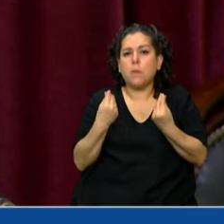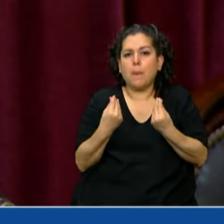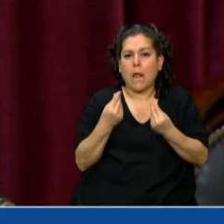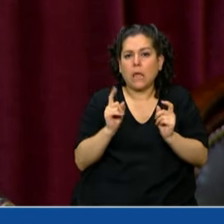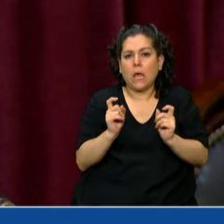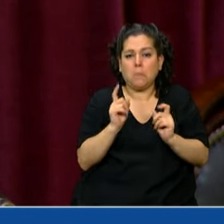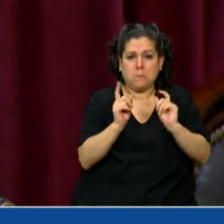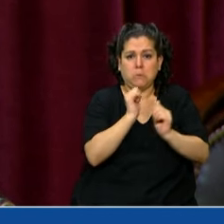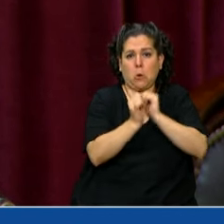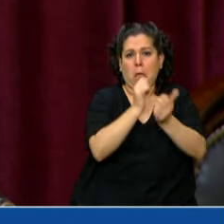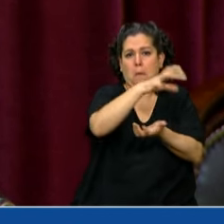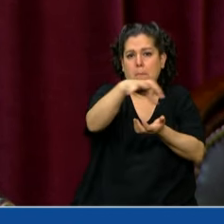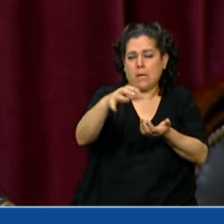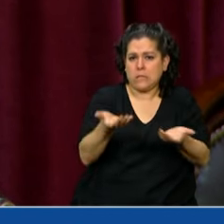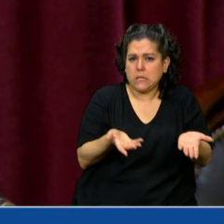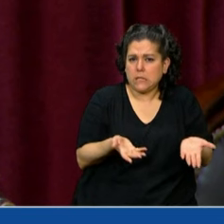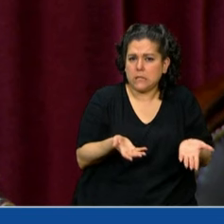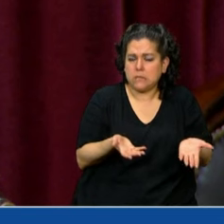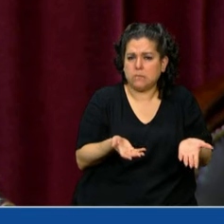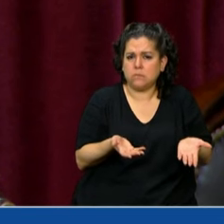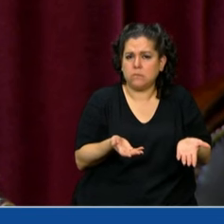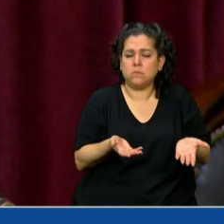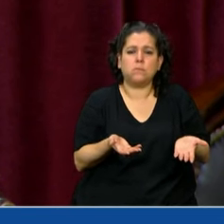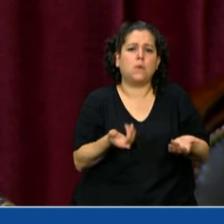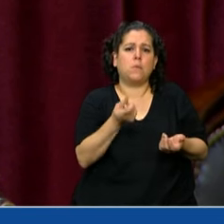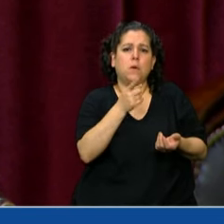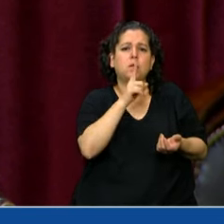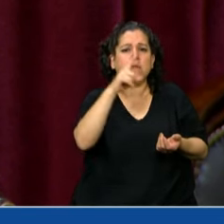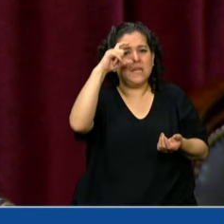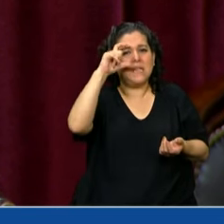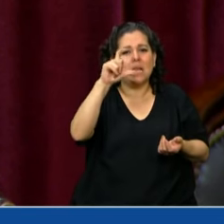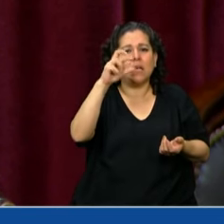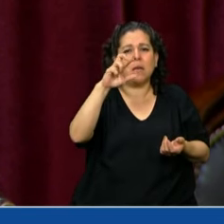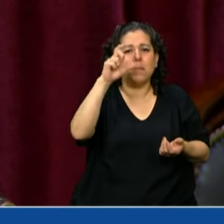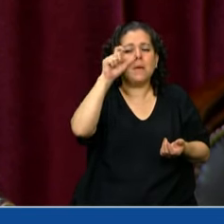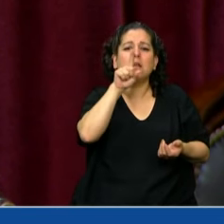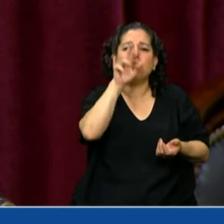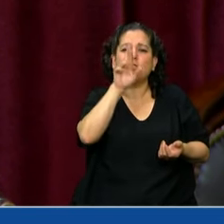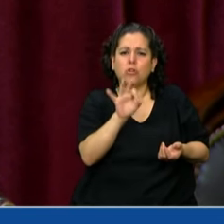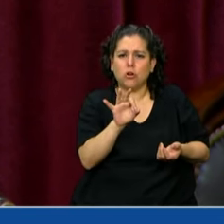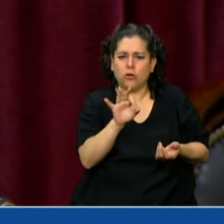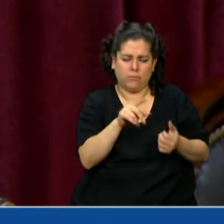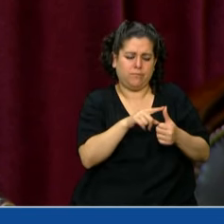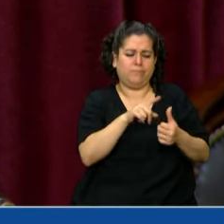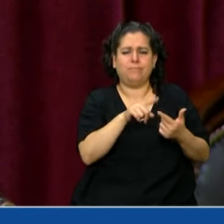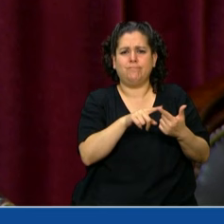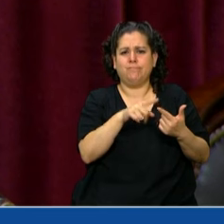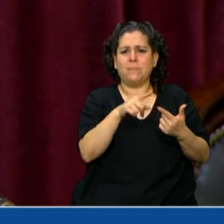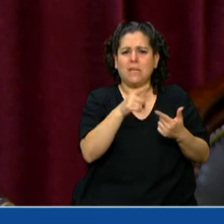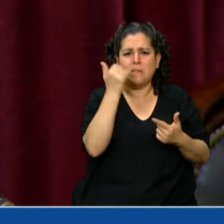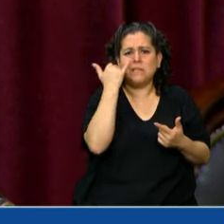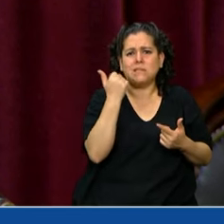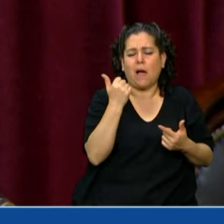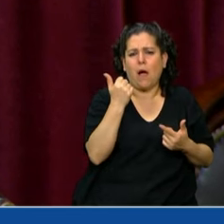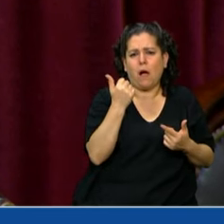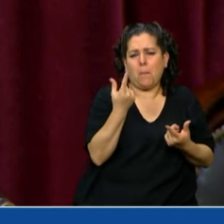estas grandes multinacionales de estas grandes empresas como TEC petrol de Paolo roca ya se